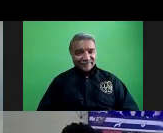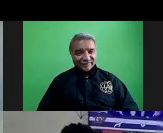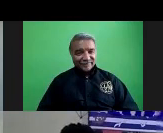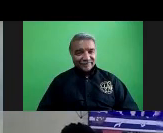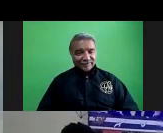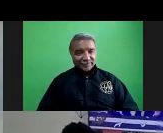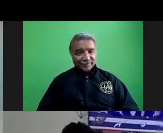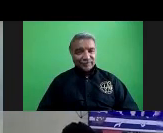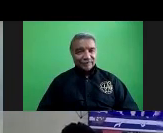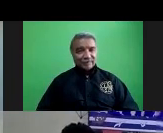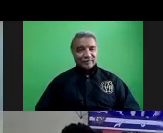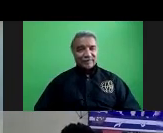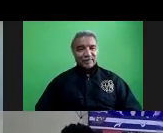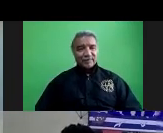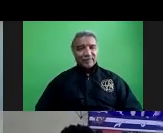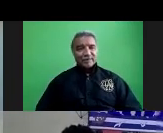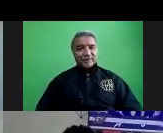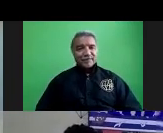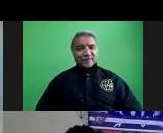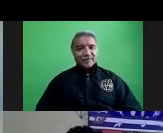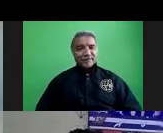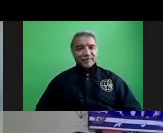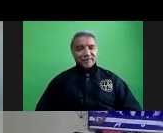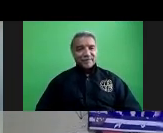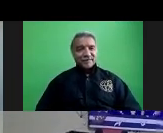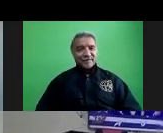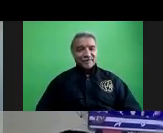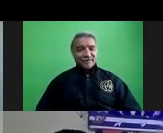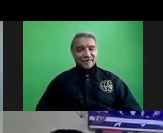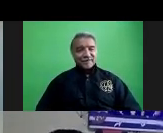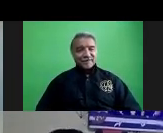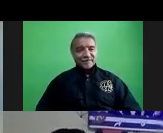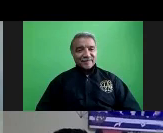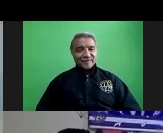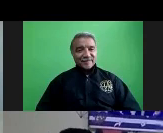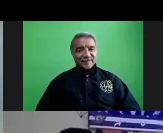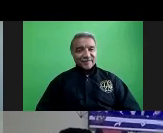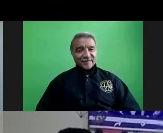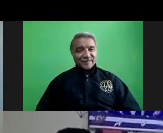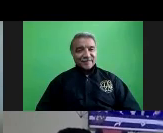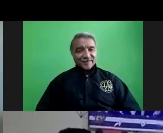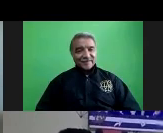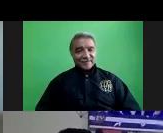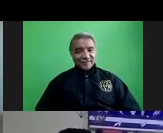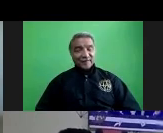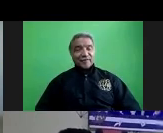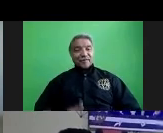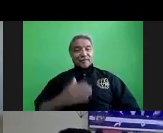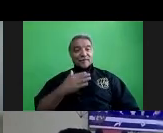En la siguiente fotografía podemos observar a profesor Marco Antonio con su familia sentado en un parque.